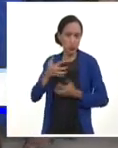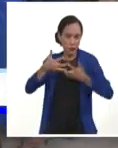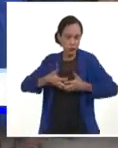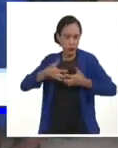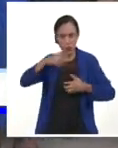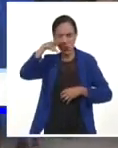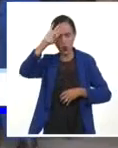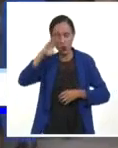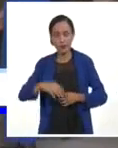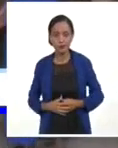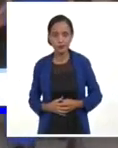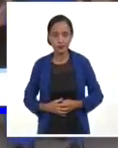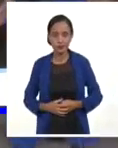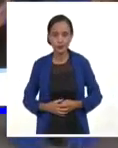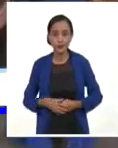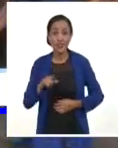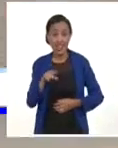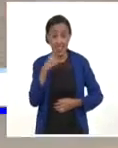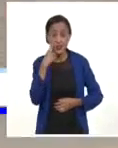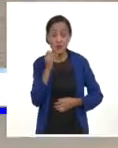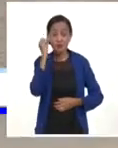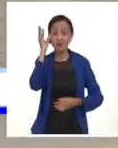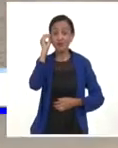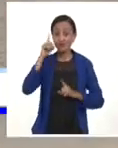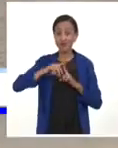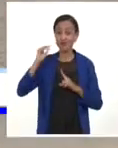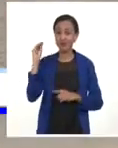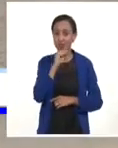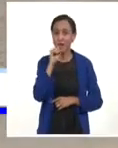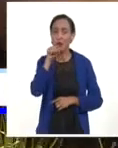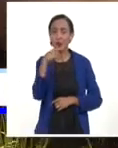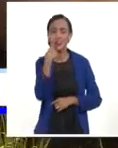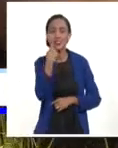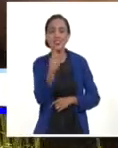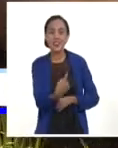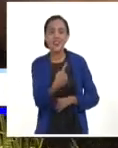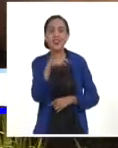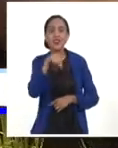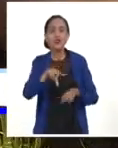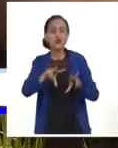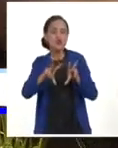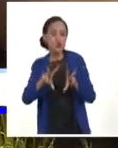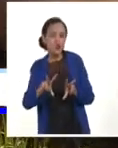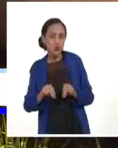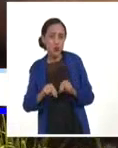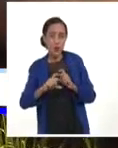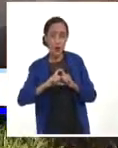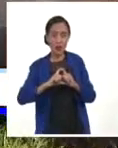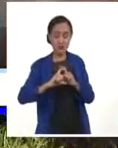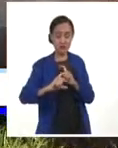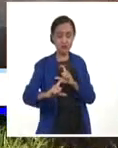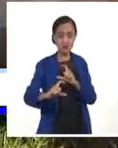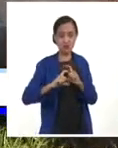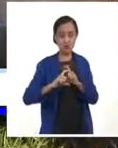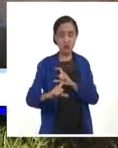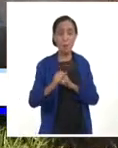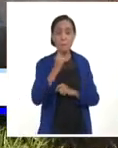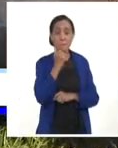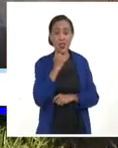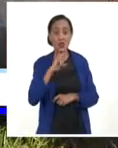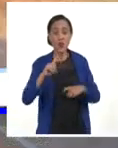en la categoría de innovación tecnológica, están presentes en la nueva conductora de más de 9